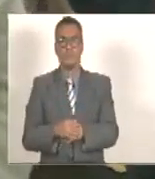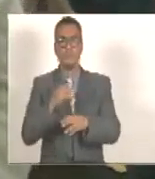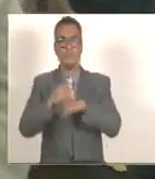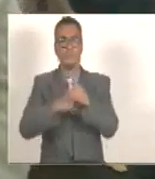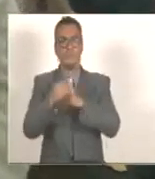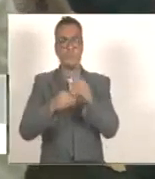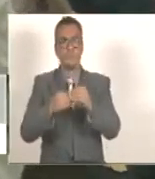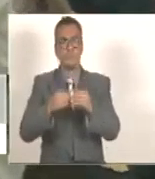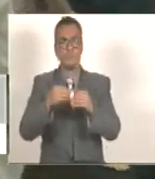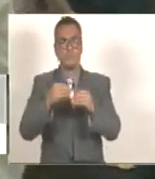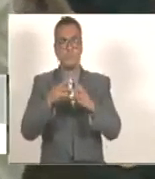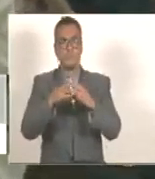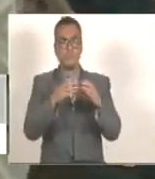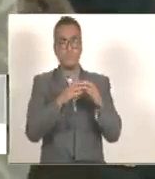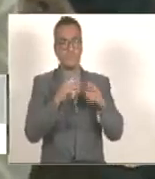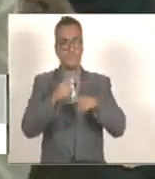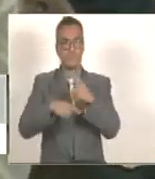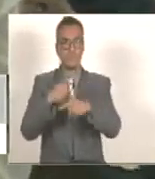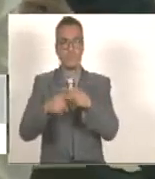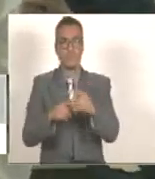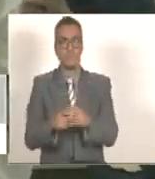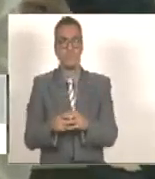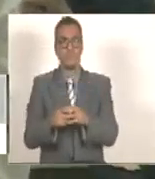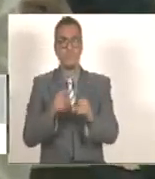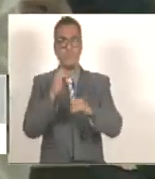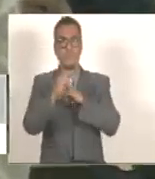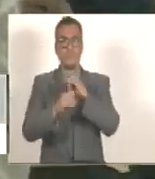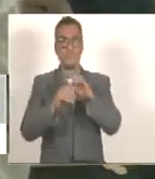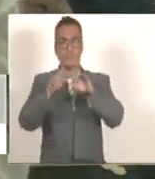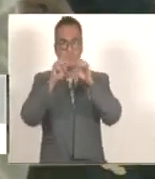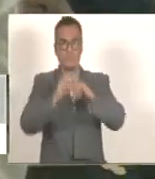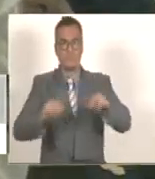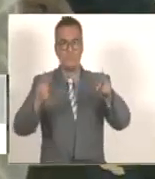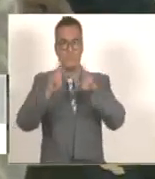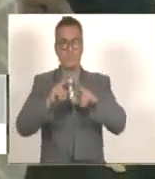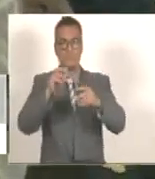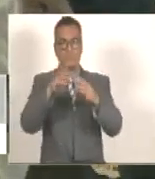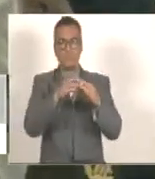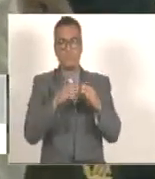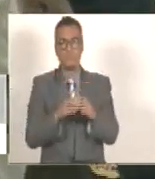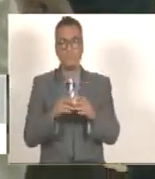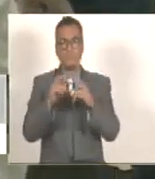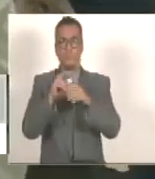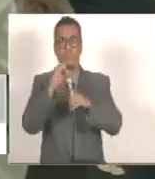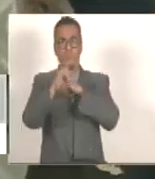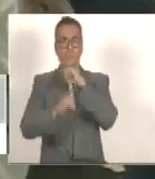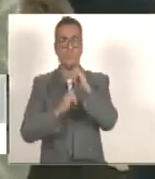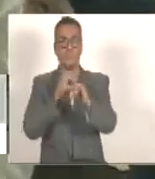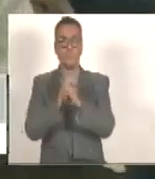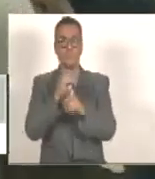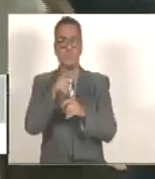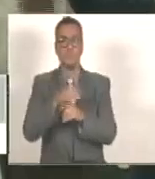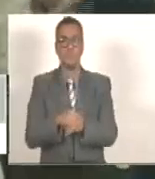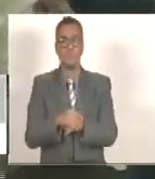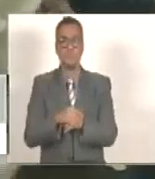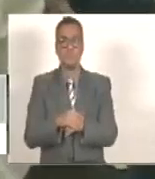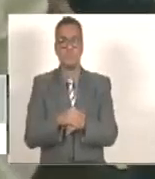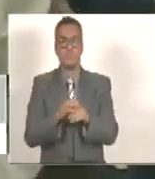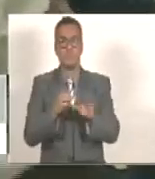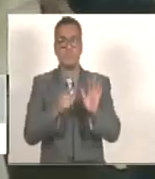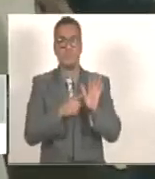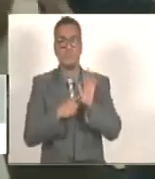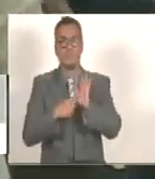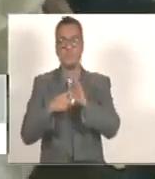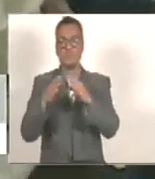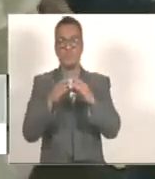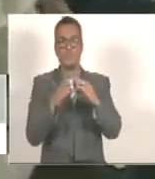cumpliendo los protocolos que establecen las Naciones Unidas, por supuesto, y las acciones internacionales, la misma Corte Penal